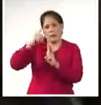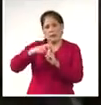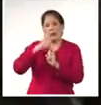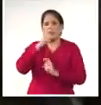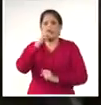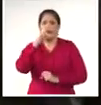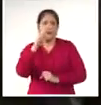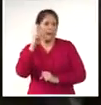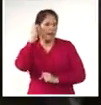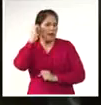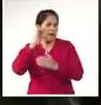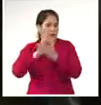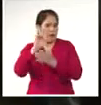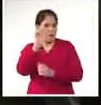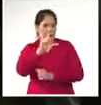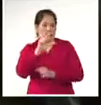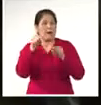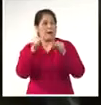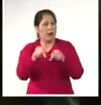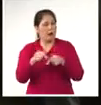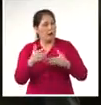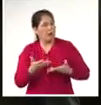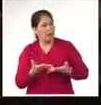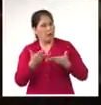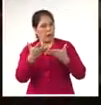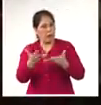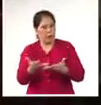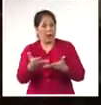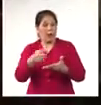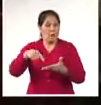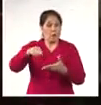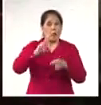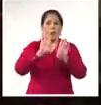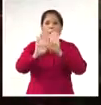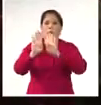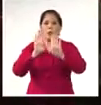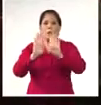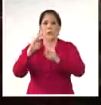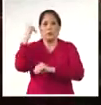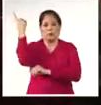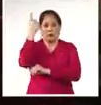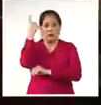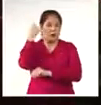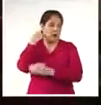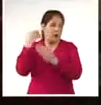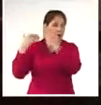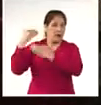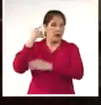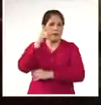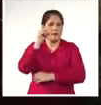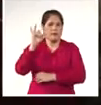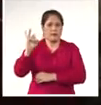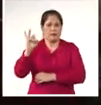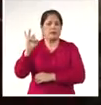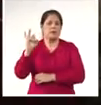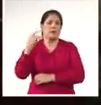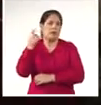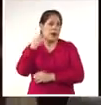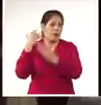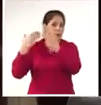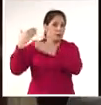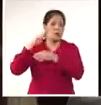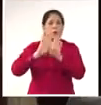zona para rendir tributo en la institución Monumento Nacional desde hace 17 años a la llamada Generación del